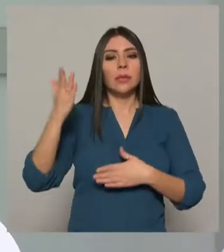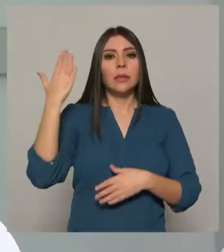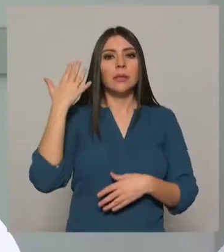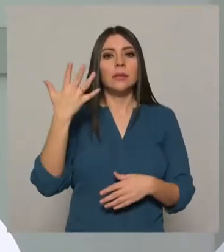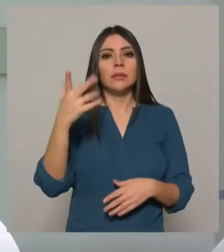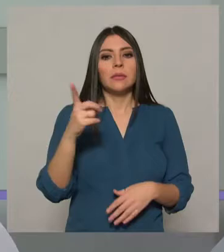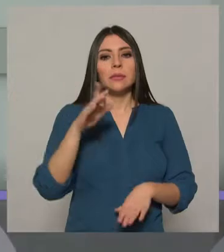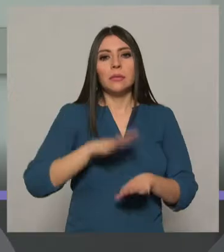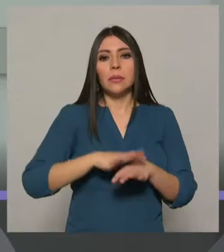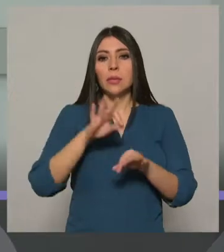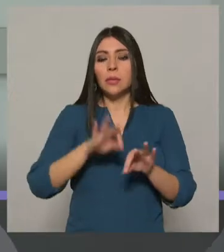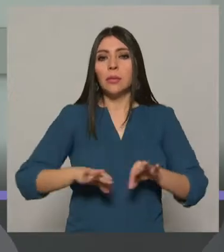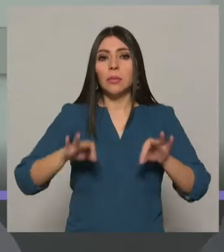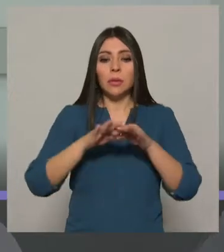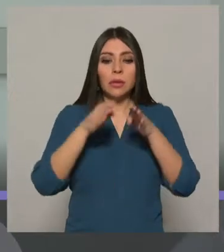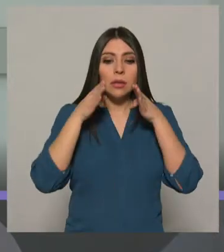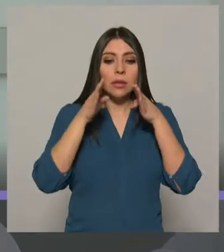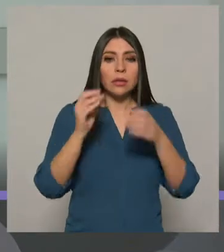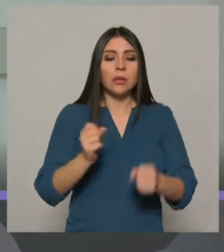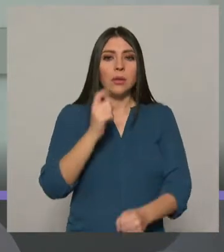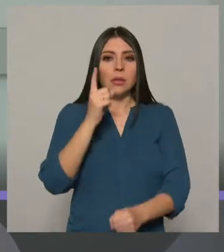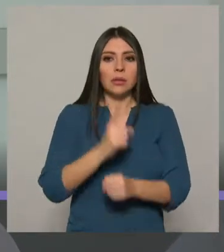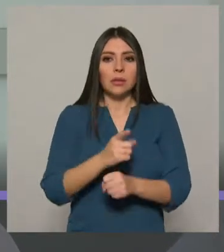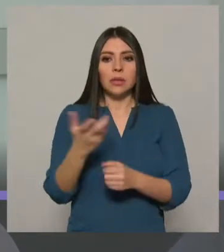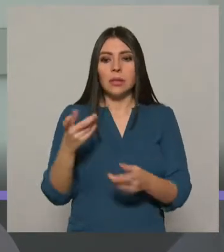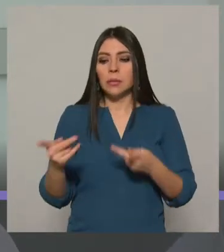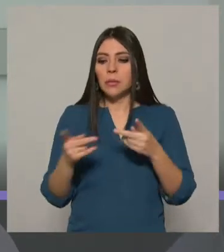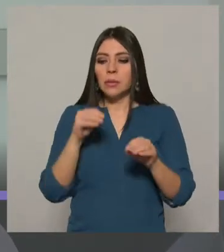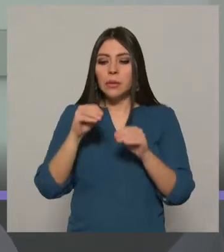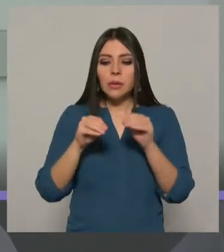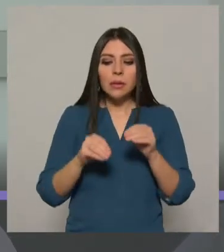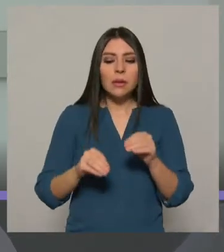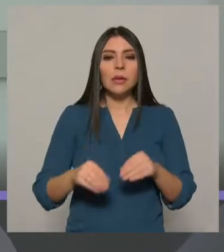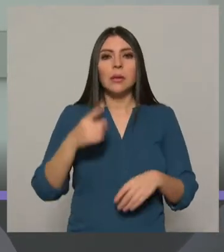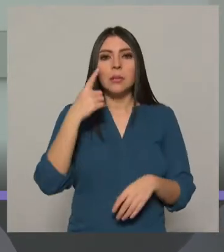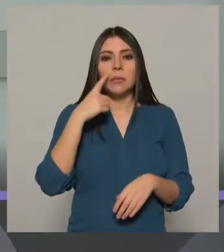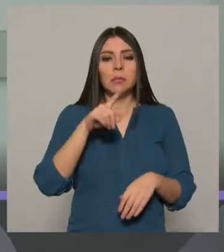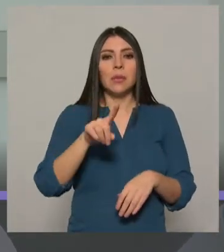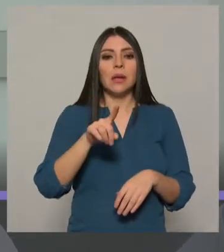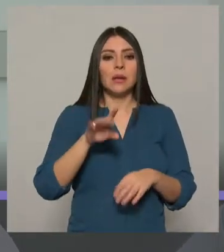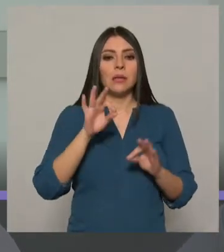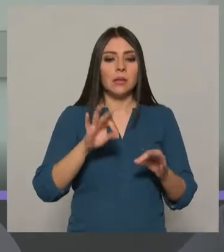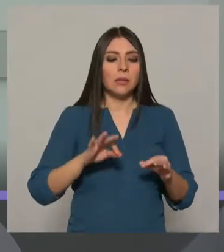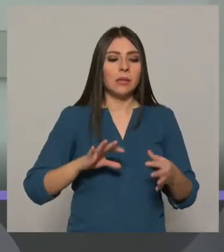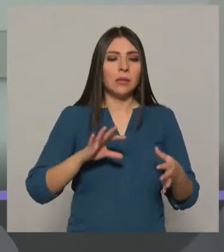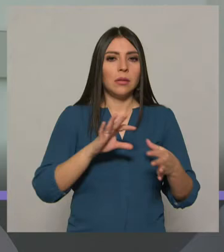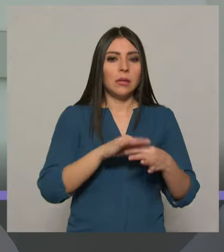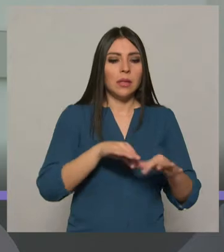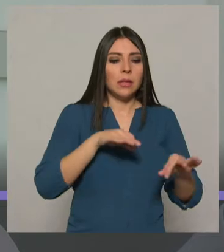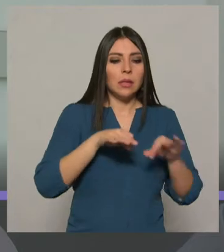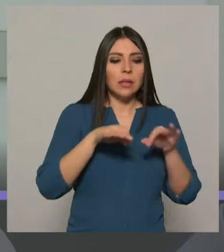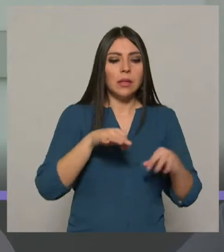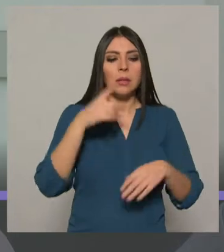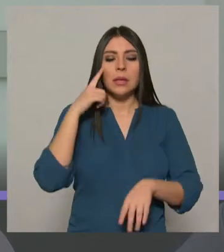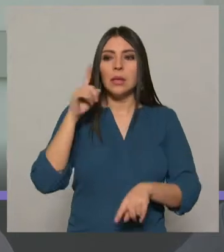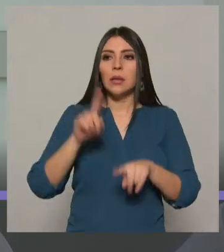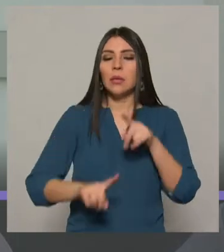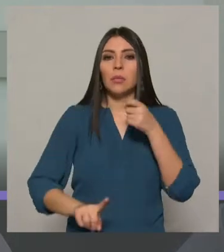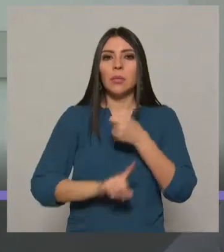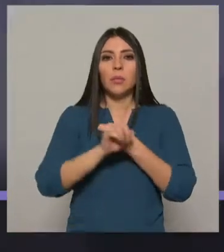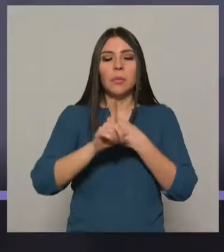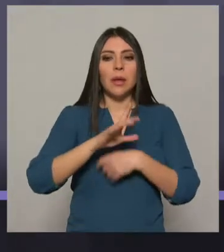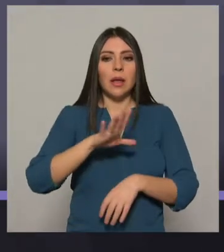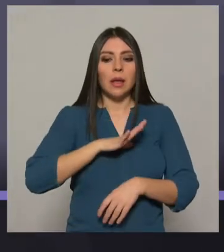prioridad ha sido la seguridad. Ha generado las acciones necesarias para trabajar en coordinación, poder revertir el daño que existía en